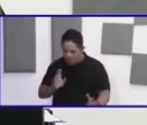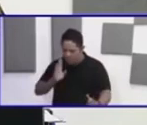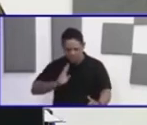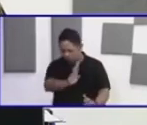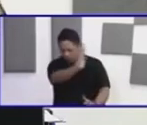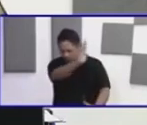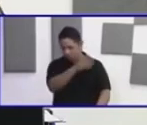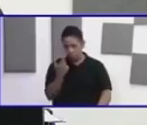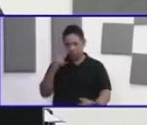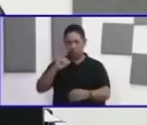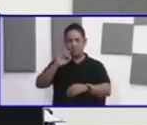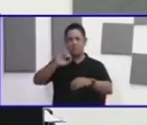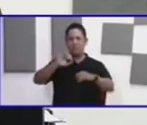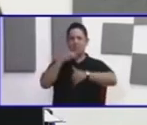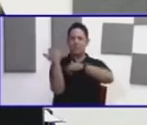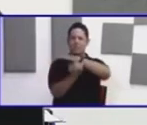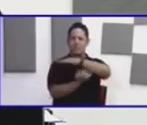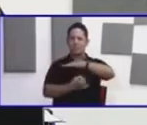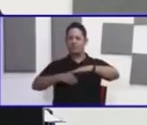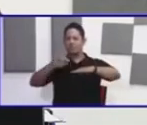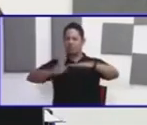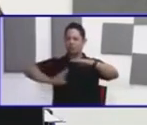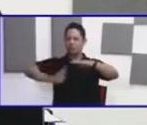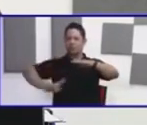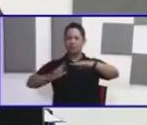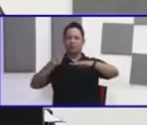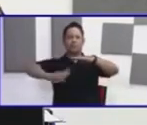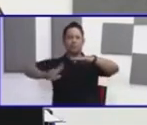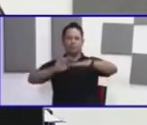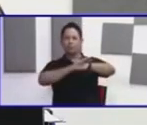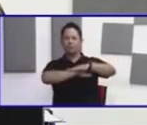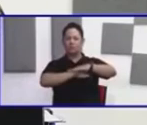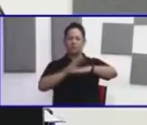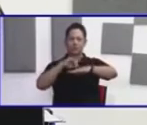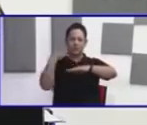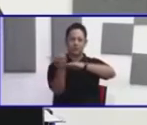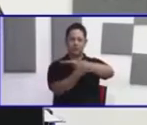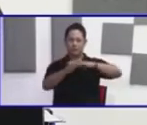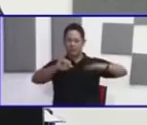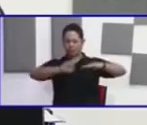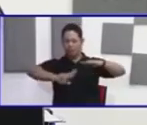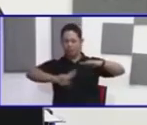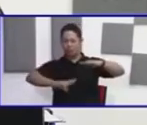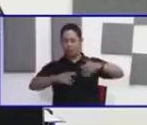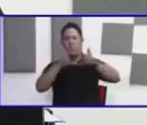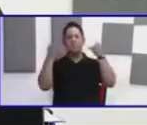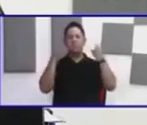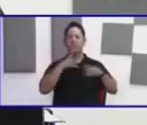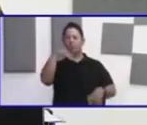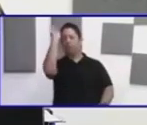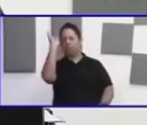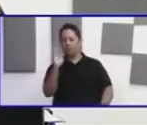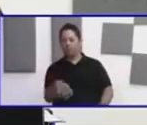de la isla, sin ninguna medida de bioseguridad y, por supuesto, poniendo en riesgo también la vida de las